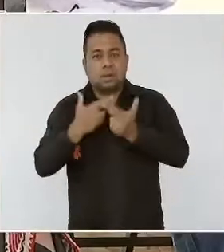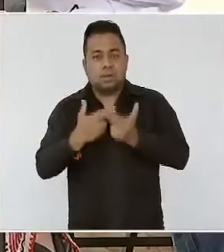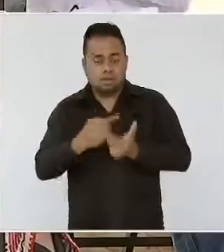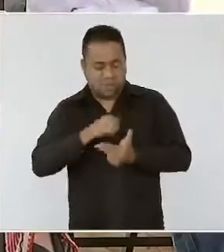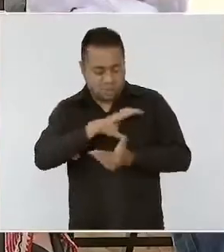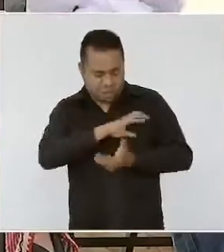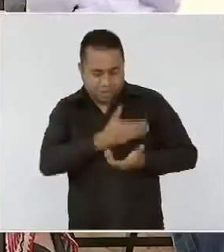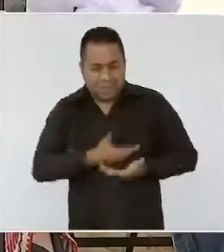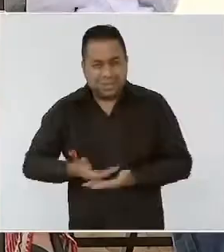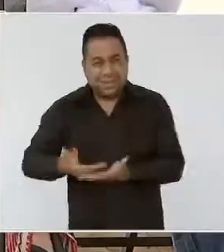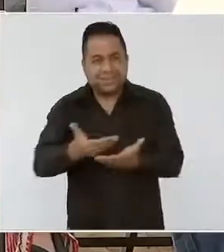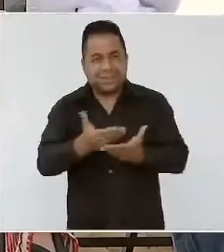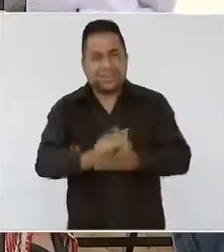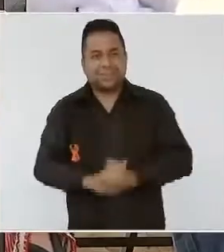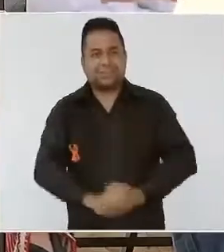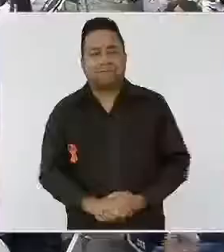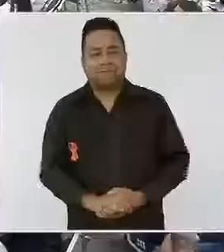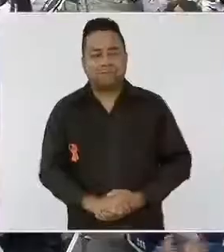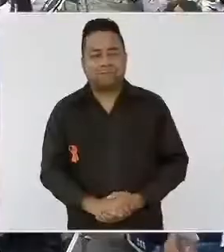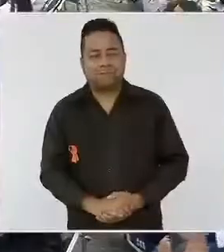cariño.